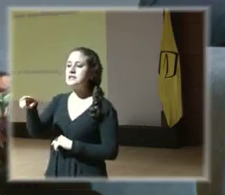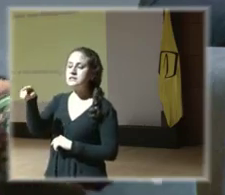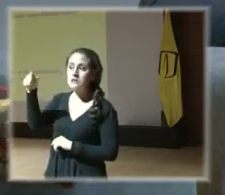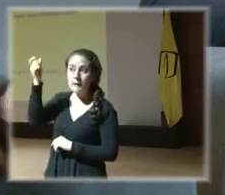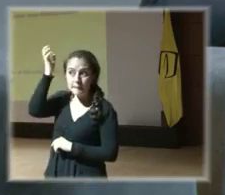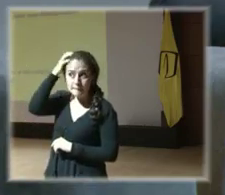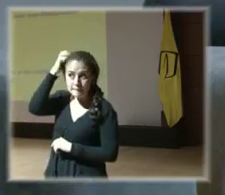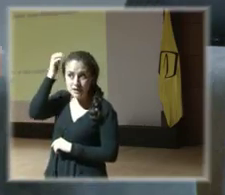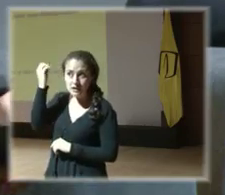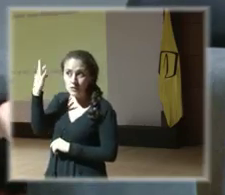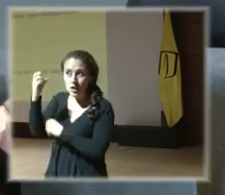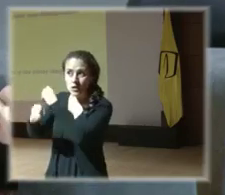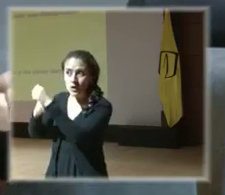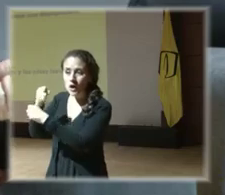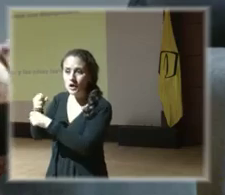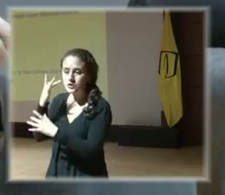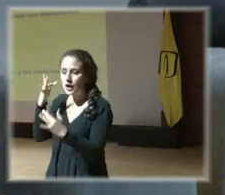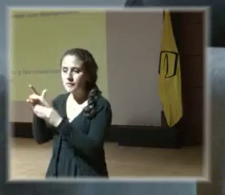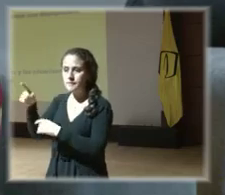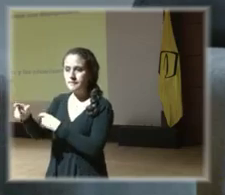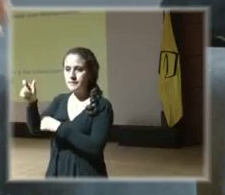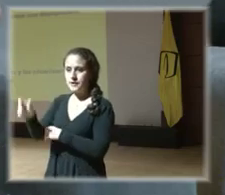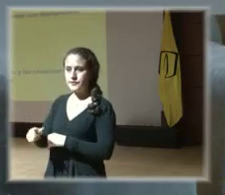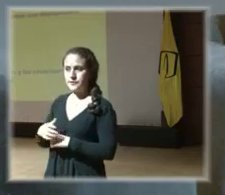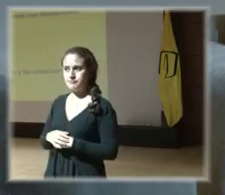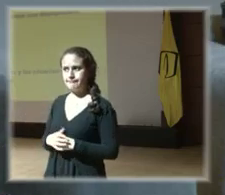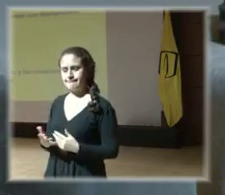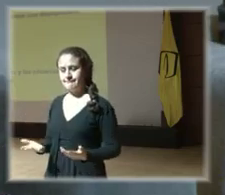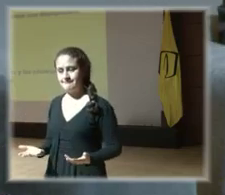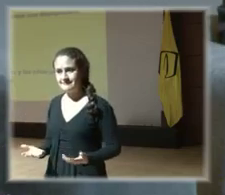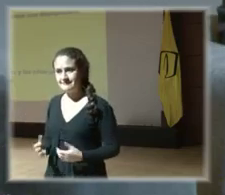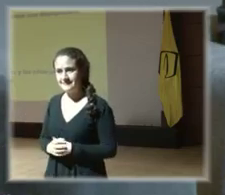edad mental de esta persona. Y